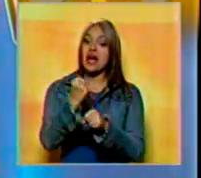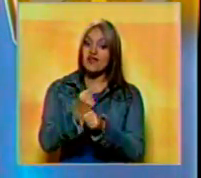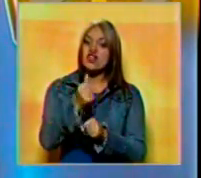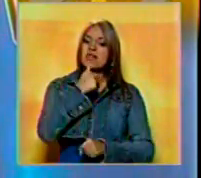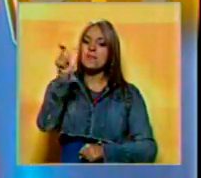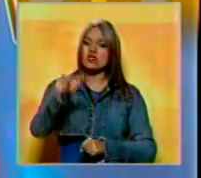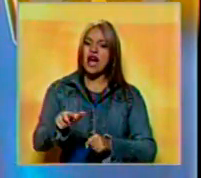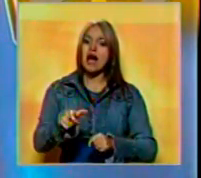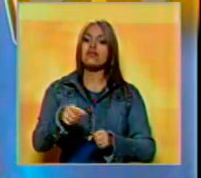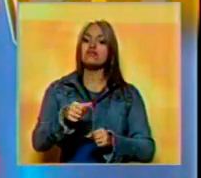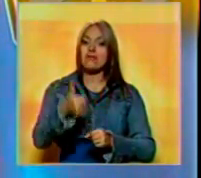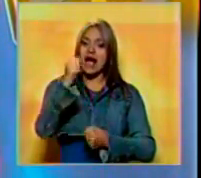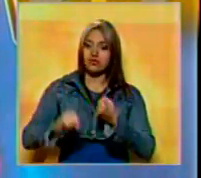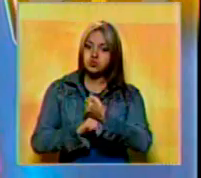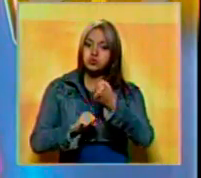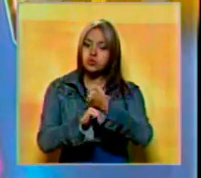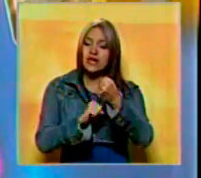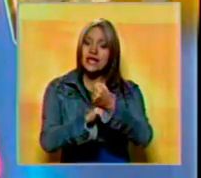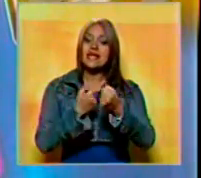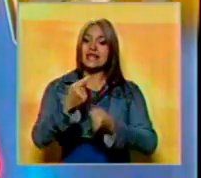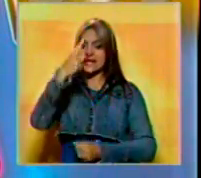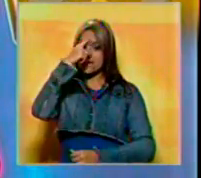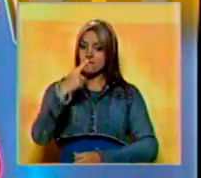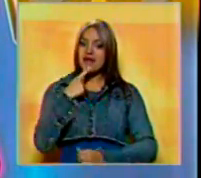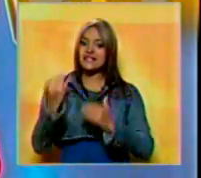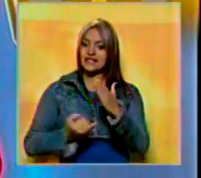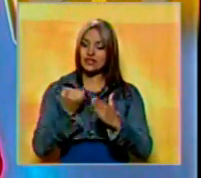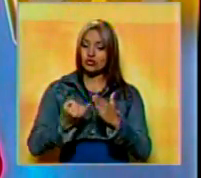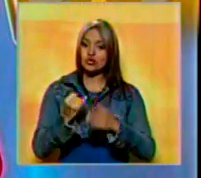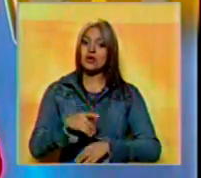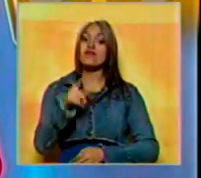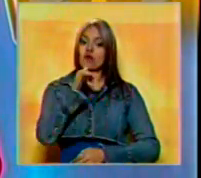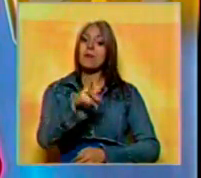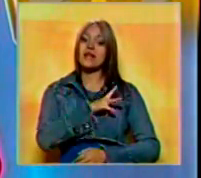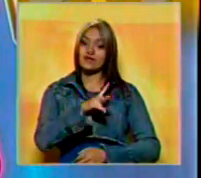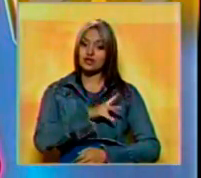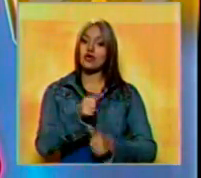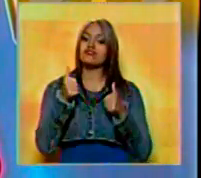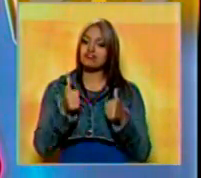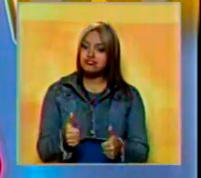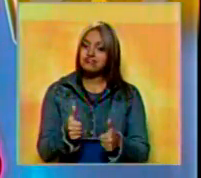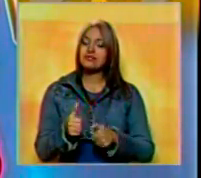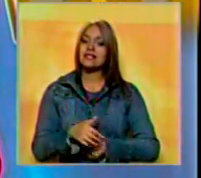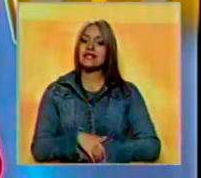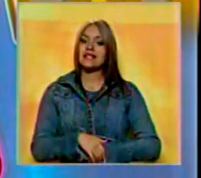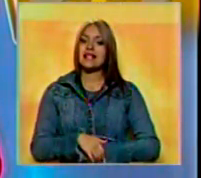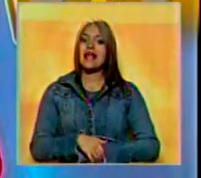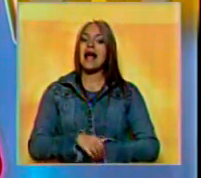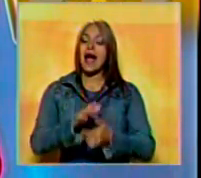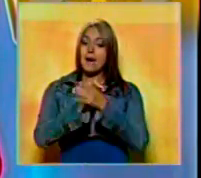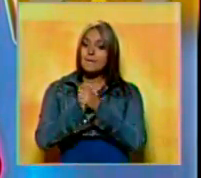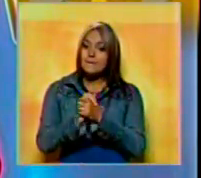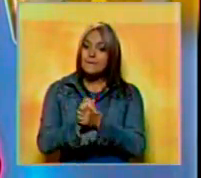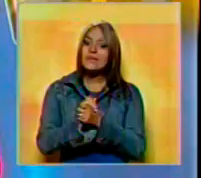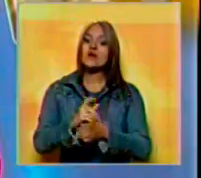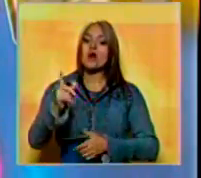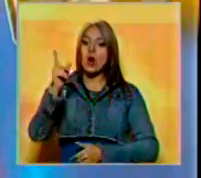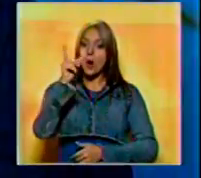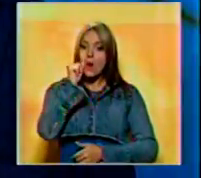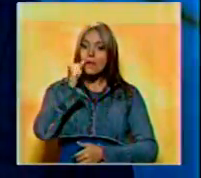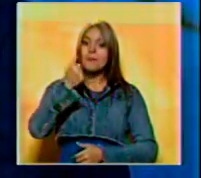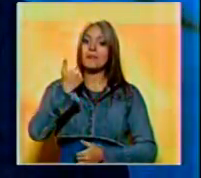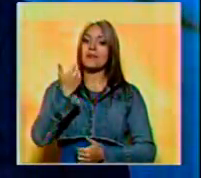han contribuido a fortalecer la imagen de la institución, entre ellos Noticiero Venevisión, a través de nuestro compañero Gustavo Gómez